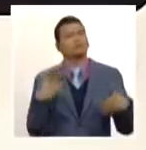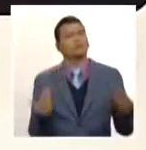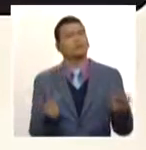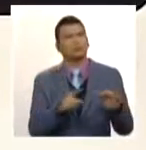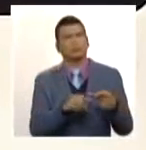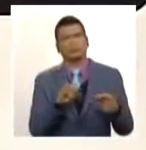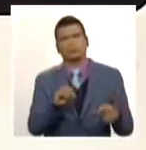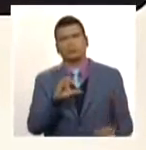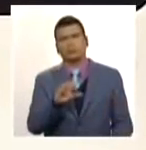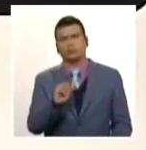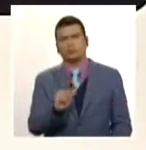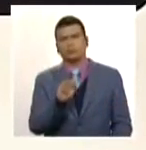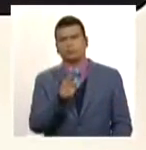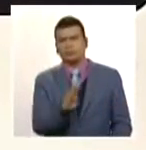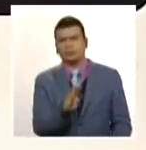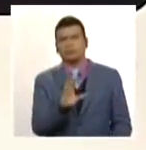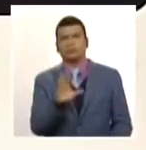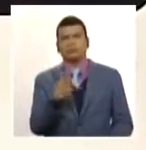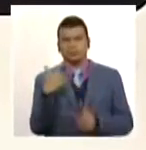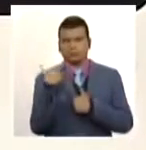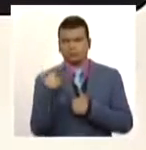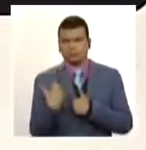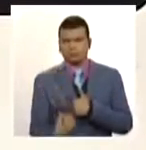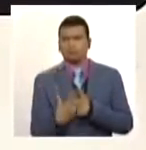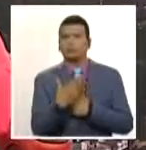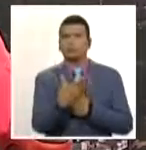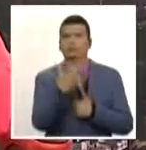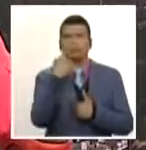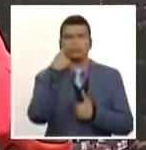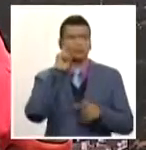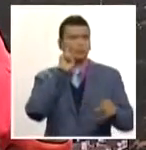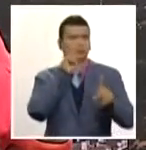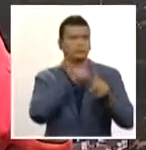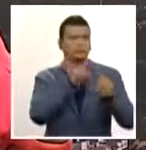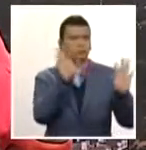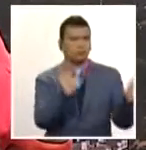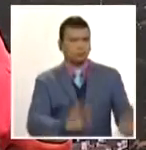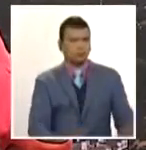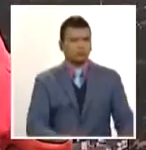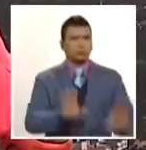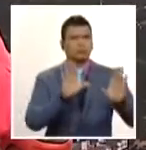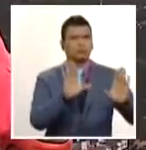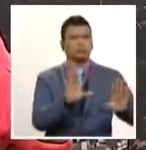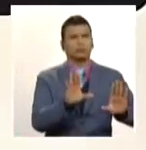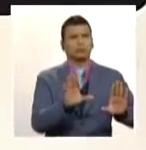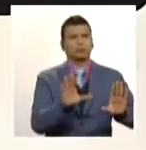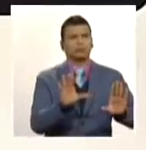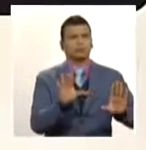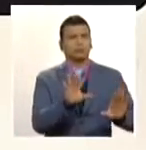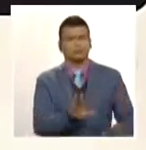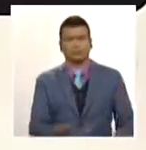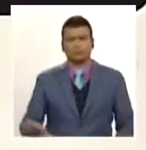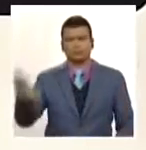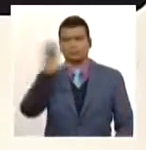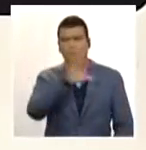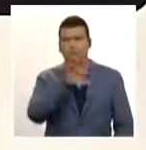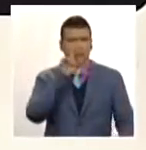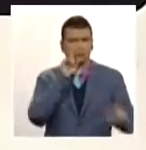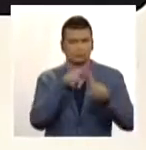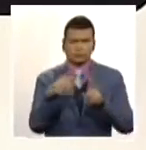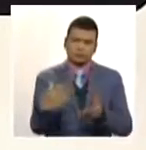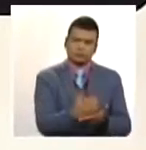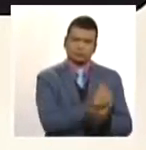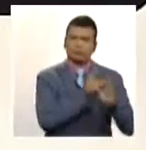como digamos órgano colegiado que busca organizar de manera mancomunada a todos los departamentos y jalonar